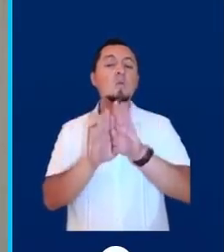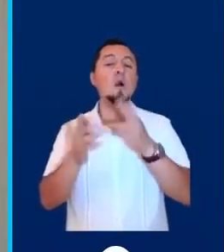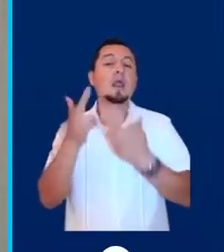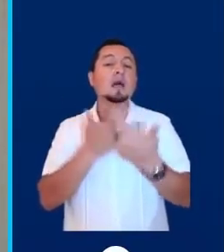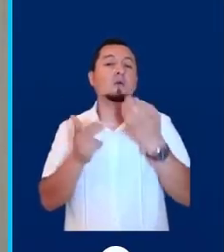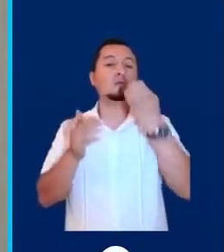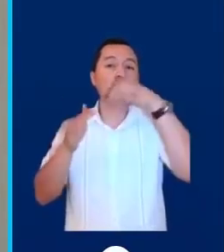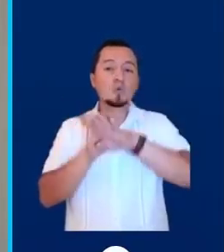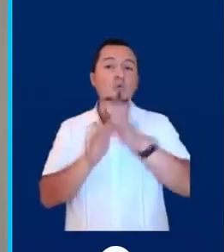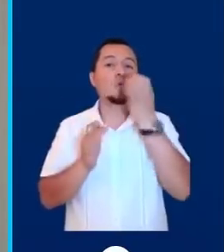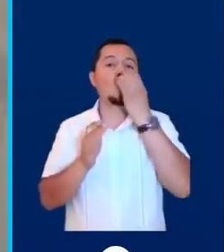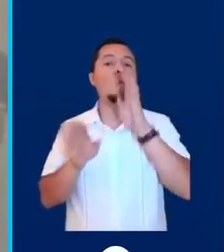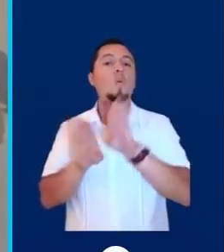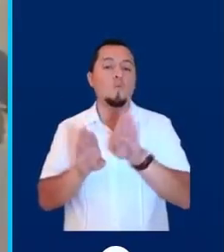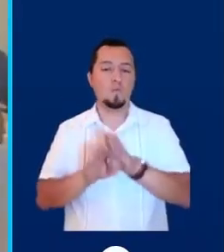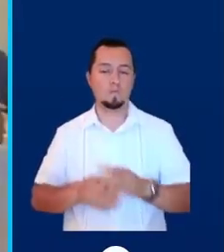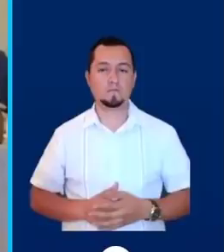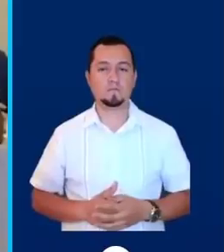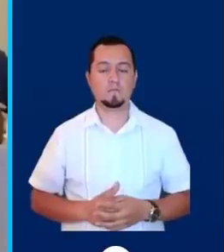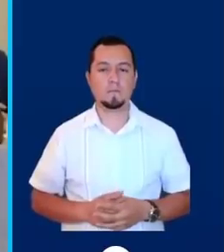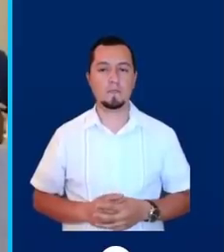regreso a la presencialidad.